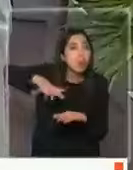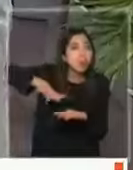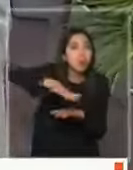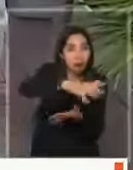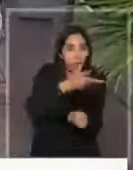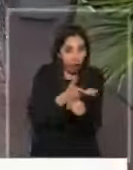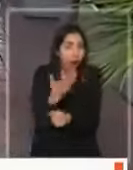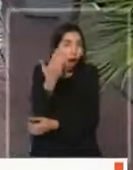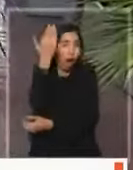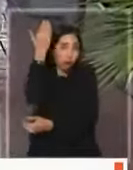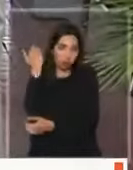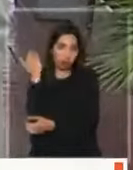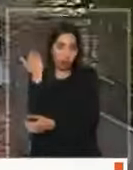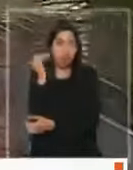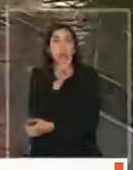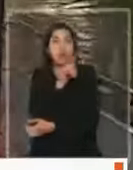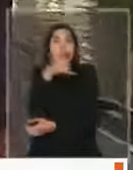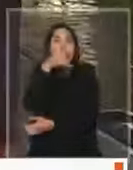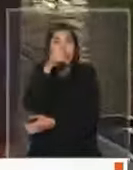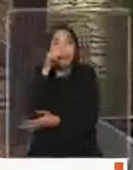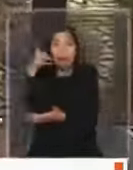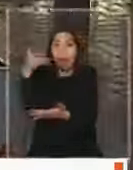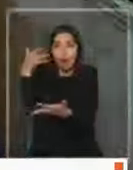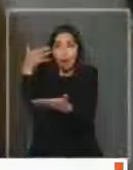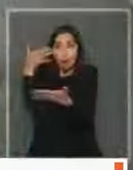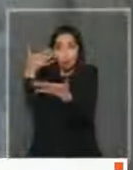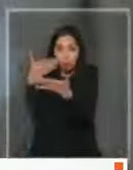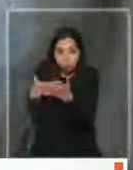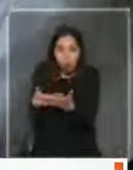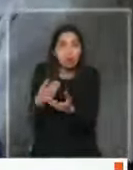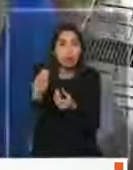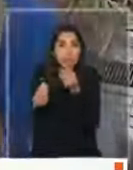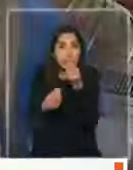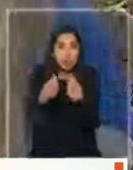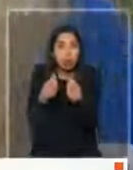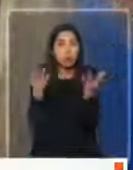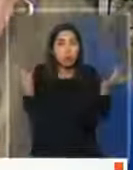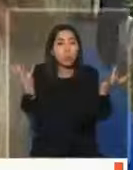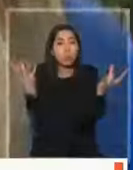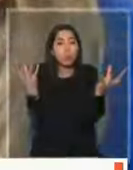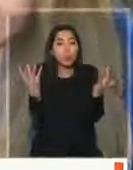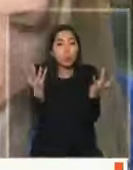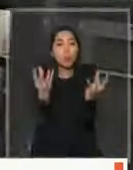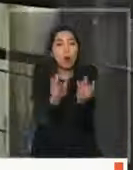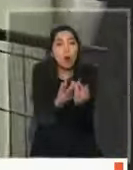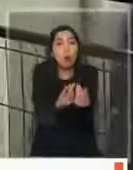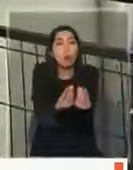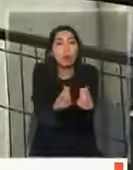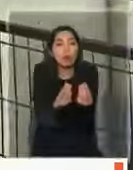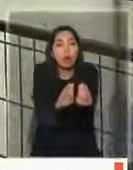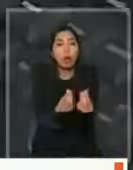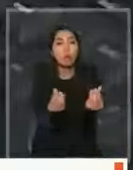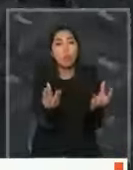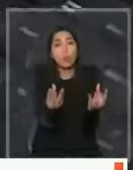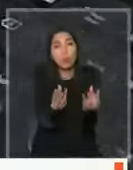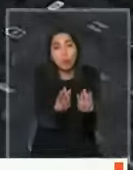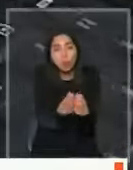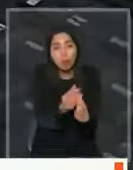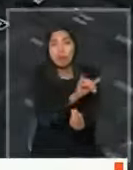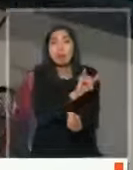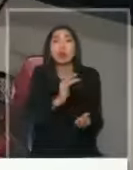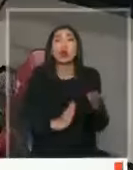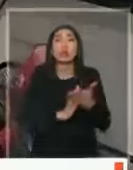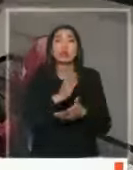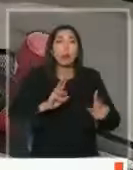tipo. O sea que con el paso del tiempo, lo que inicialmente era un lago fue dando paso a un humedal y luego se empezó a edificar en el sector. Y aquí